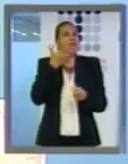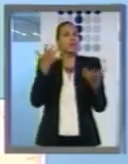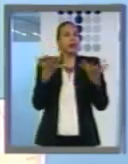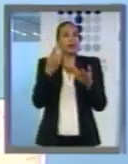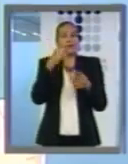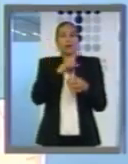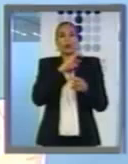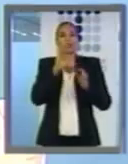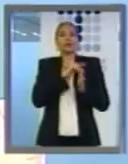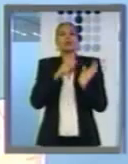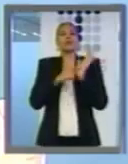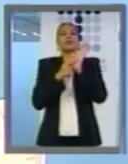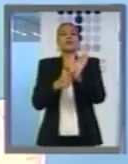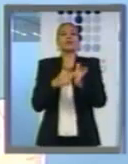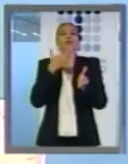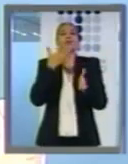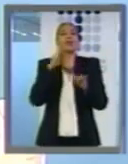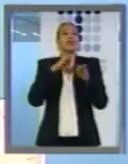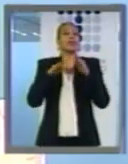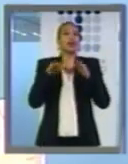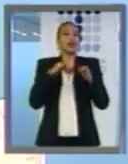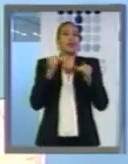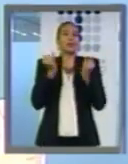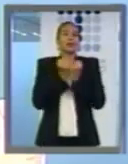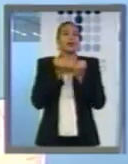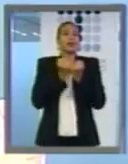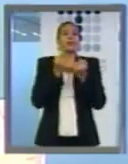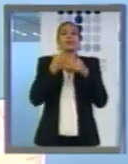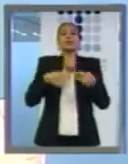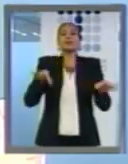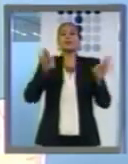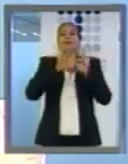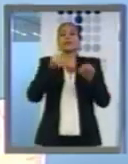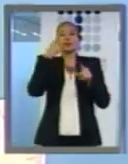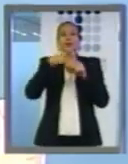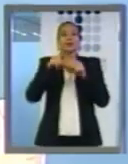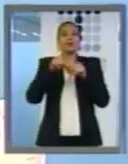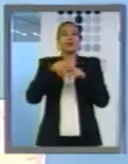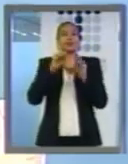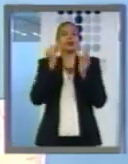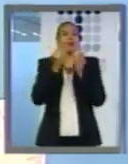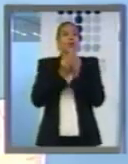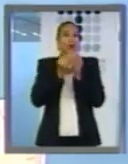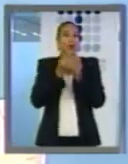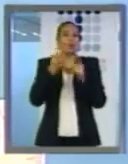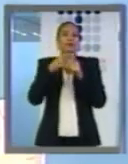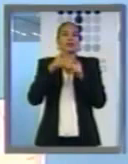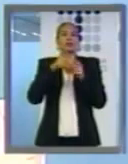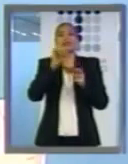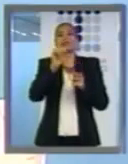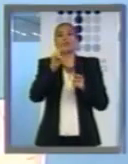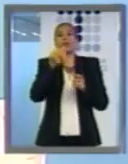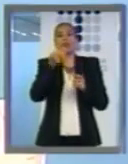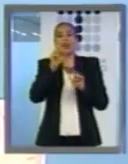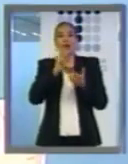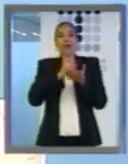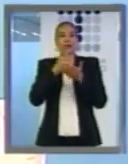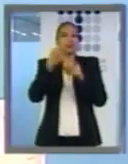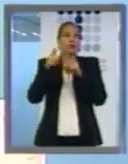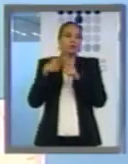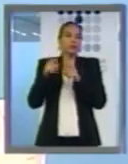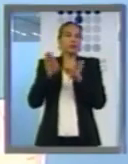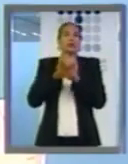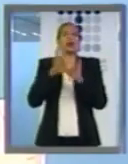para ofrecer herramientas, así como el INAI tiene sus cursos en línea y hace también muchos diplomados y está haciendo una fuerte labor de